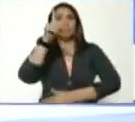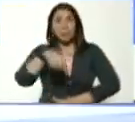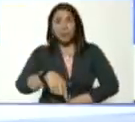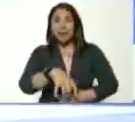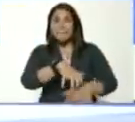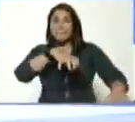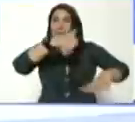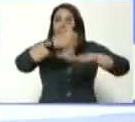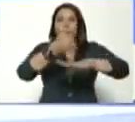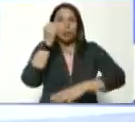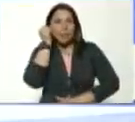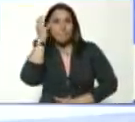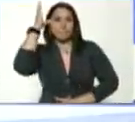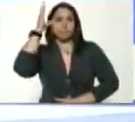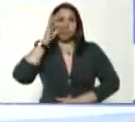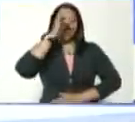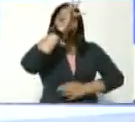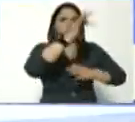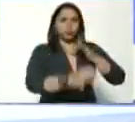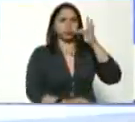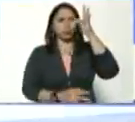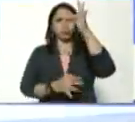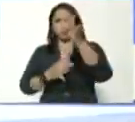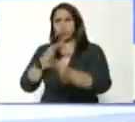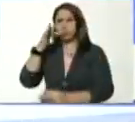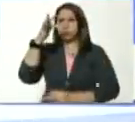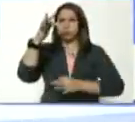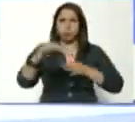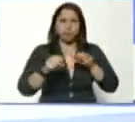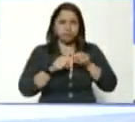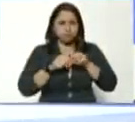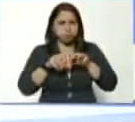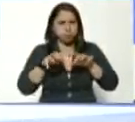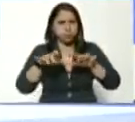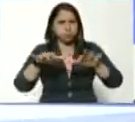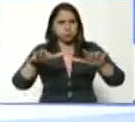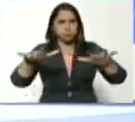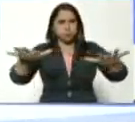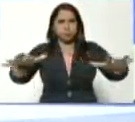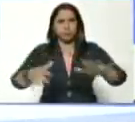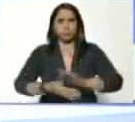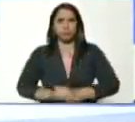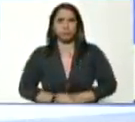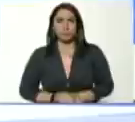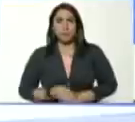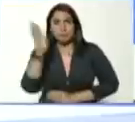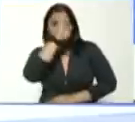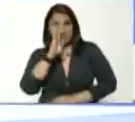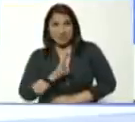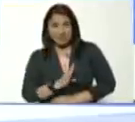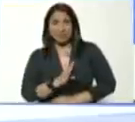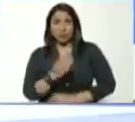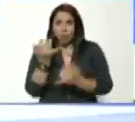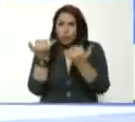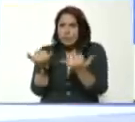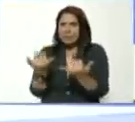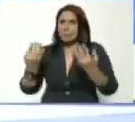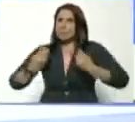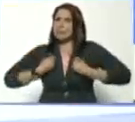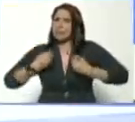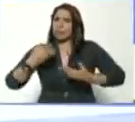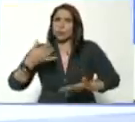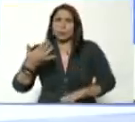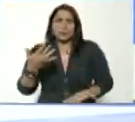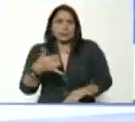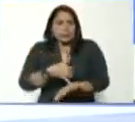mayor capacidad de transmisión, de contagio. Lo cual ha llevado a Brasil a la situación delicada que